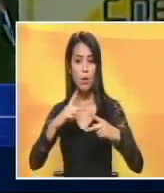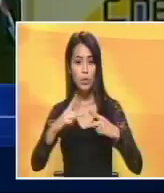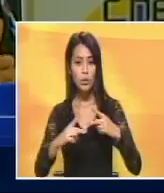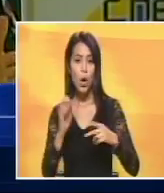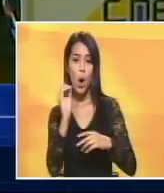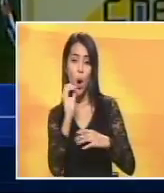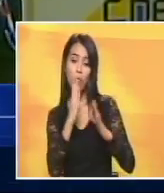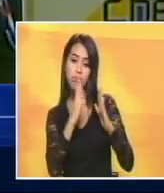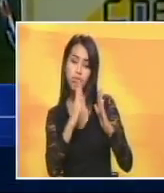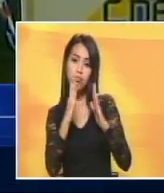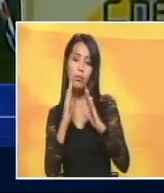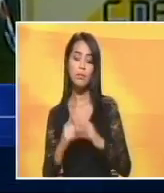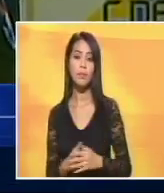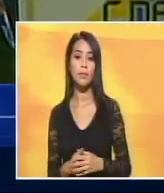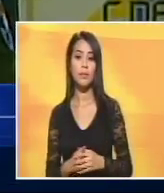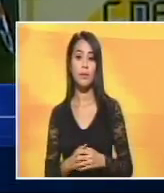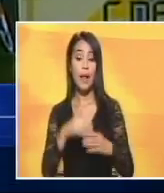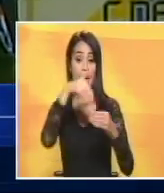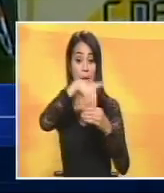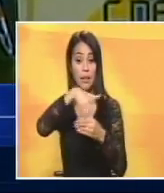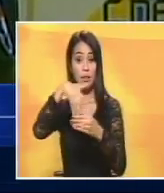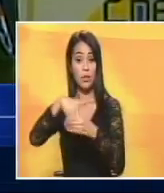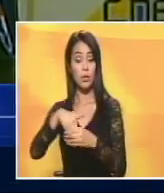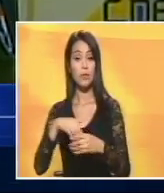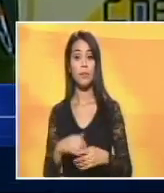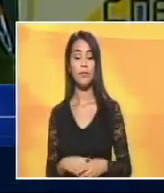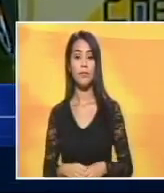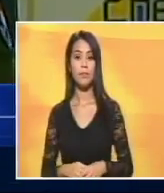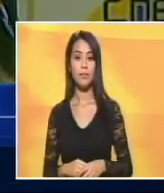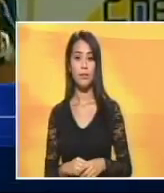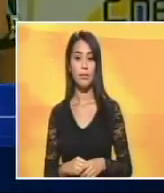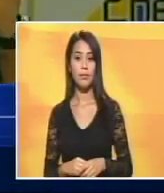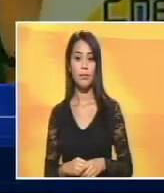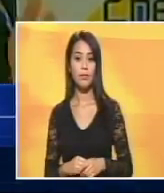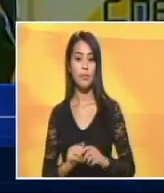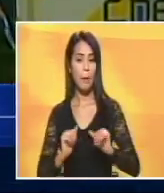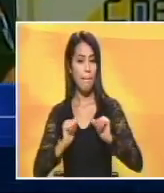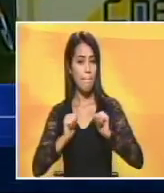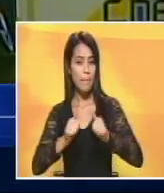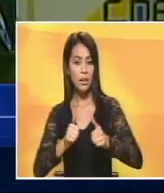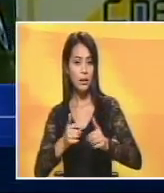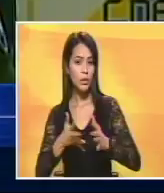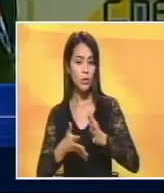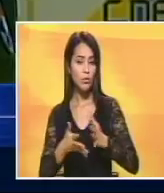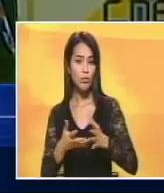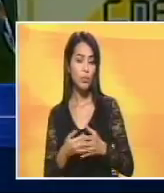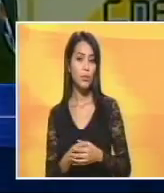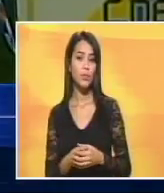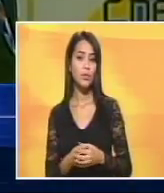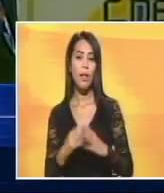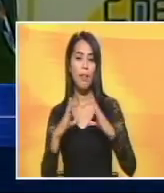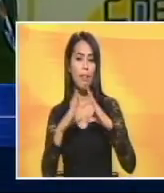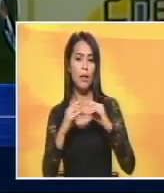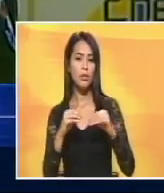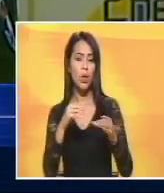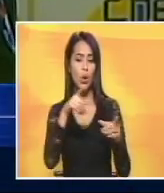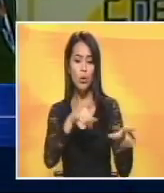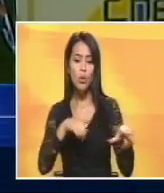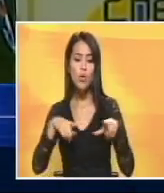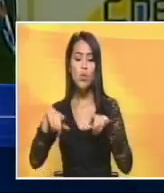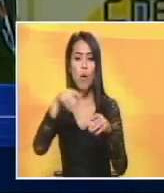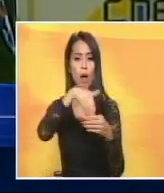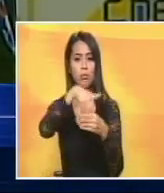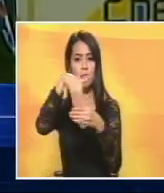o en la fase electoral propiamente dicha, iniciada con la ocupación de todos los centros